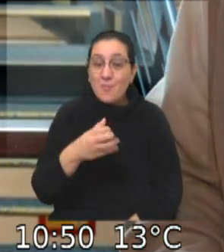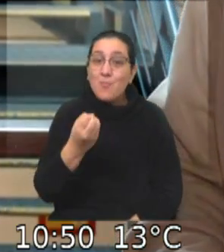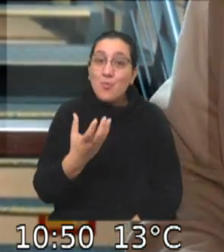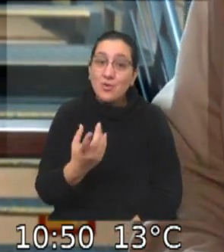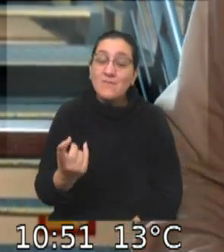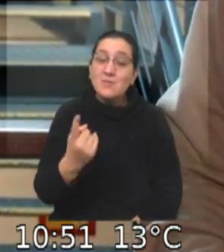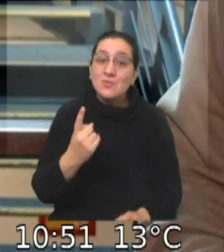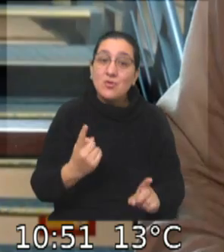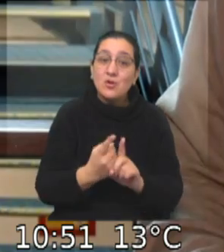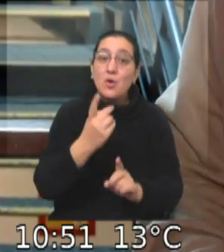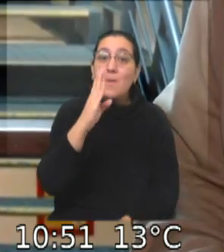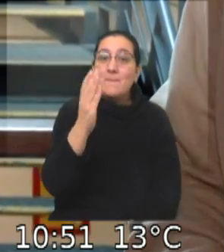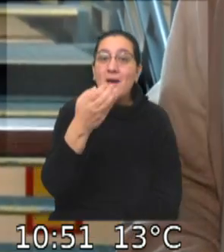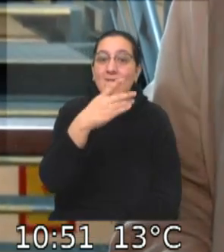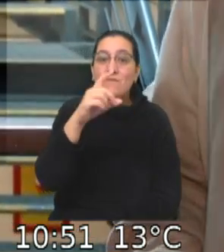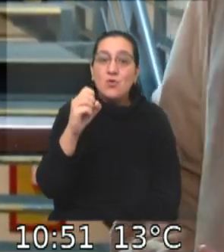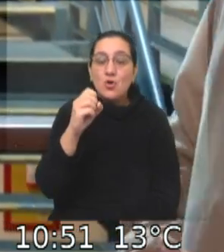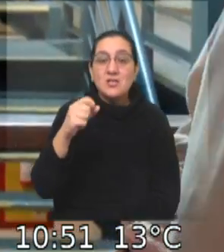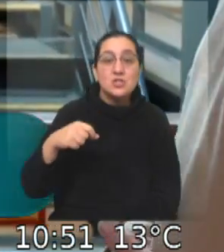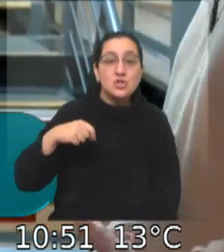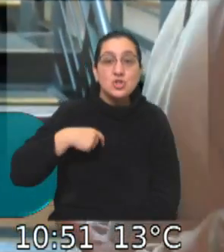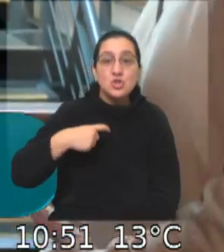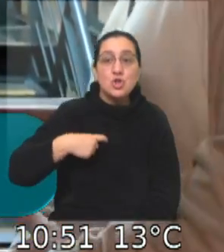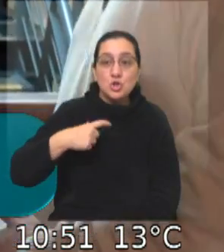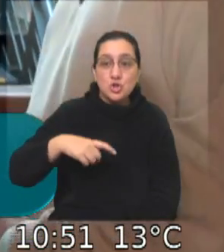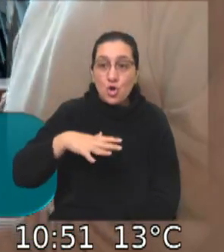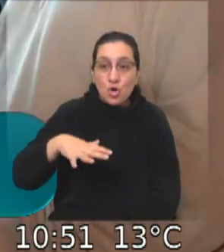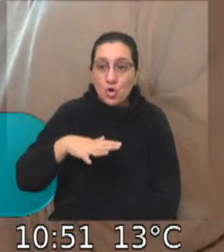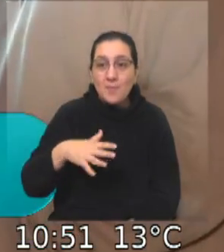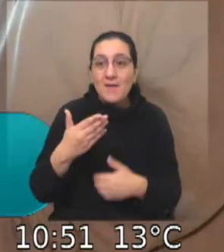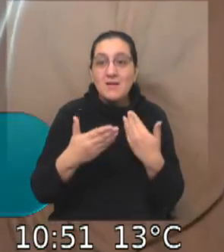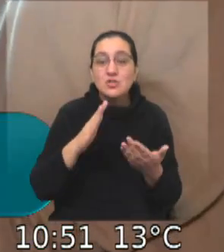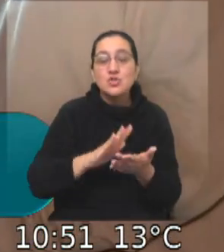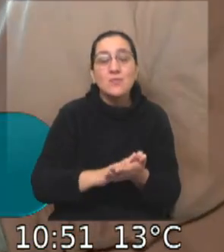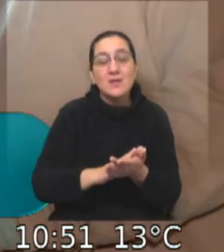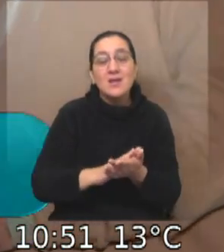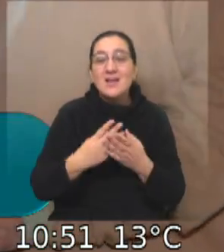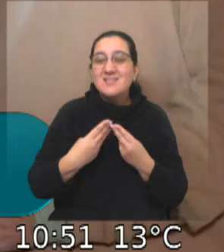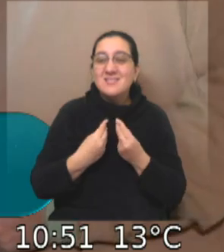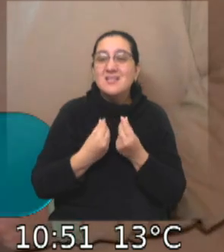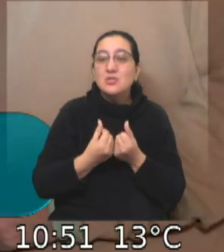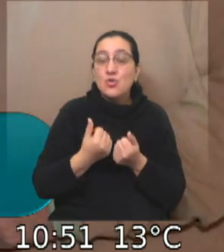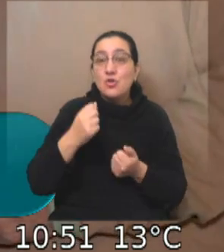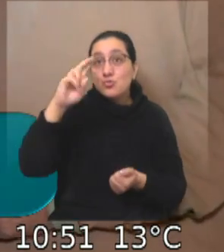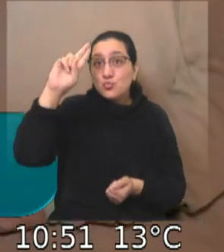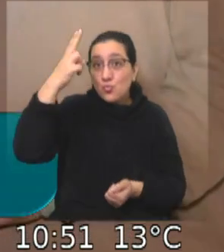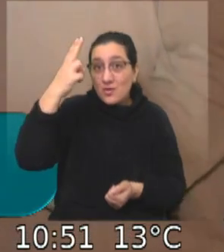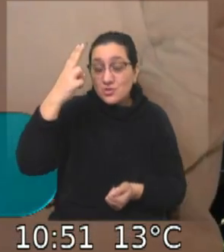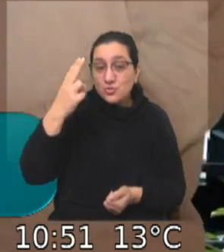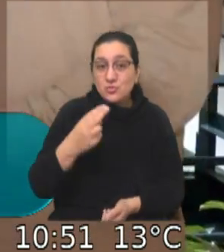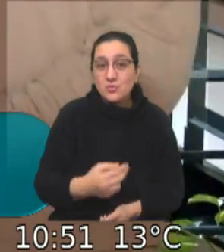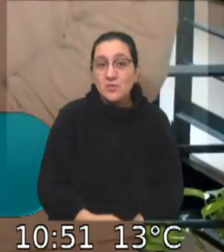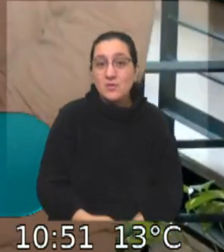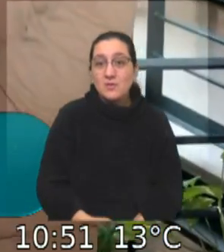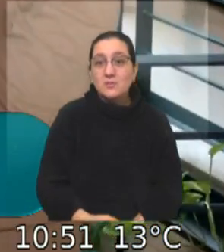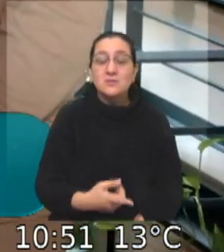al encuentro de Pablo Hein, sociólogo, para dialogar, Marcelo, sobre la percepción que tenemos los uruguayos y las uruguayas